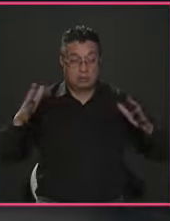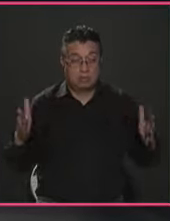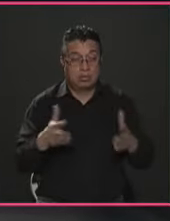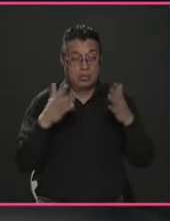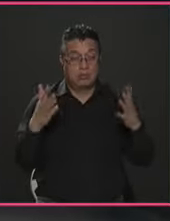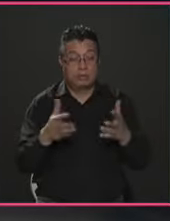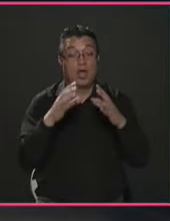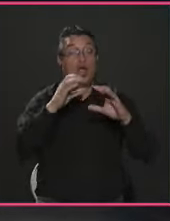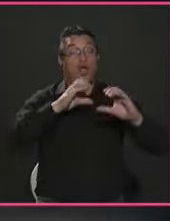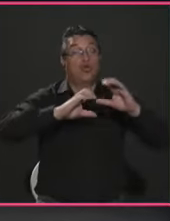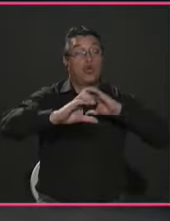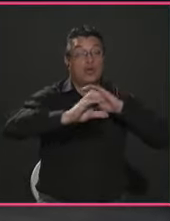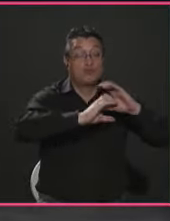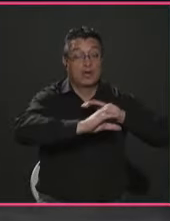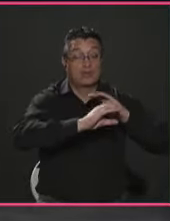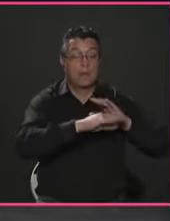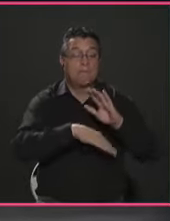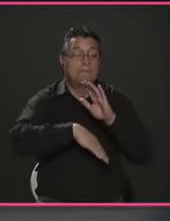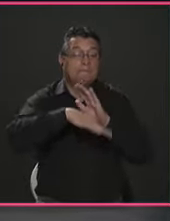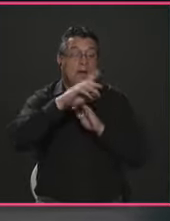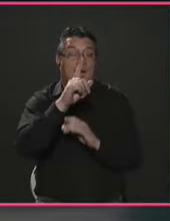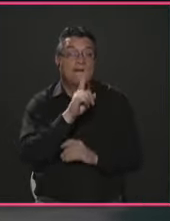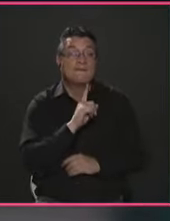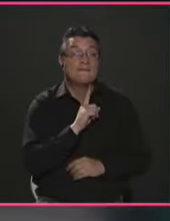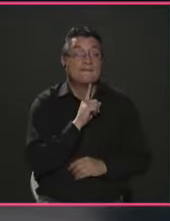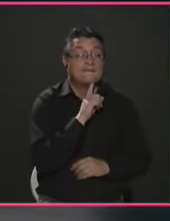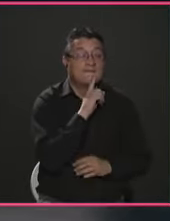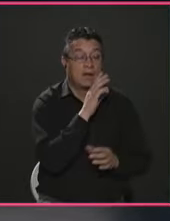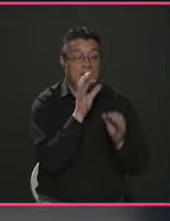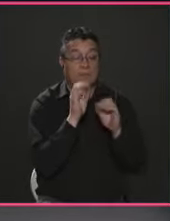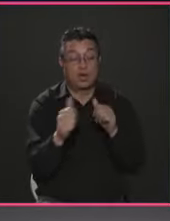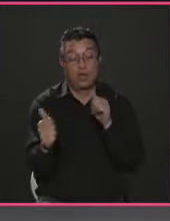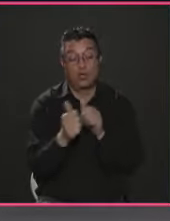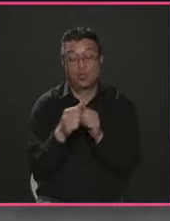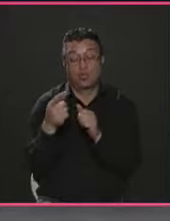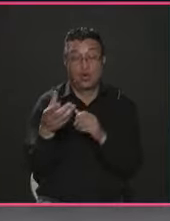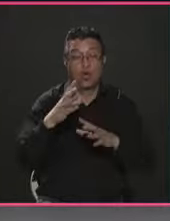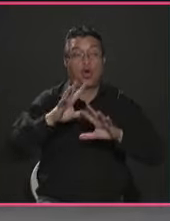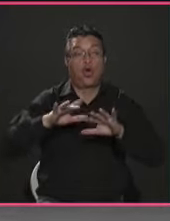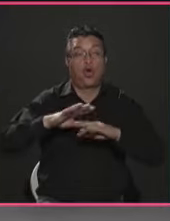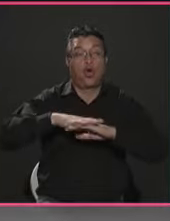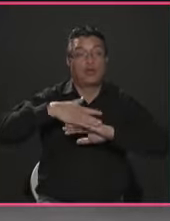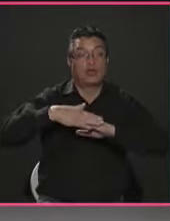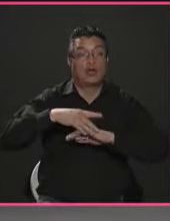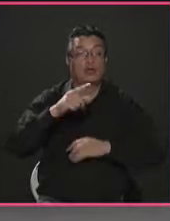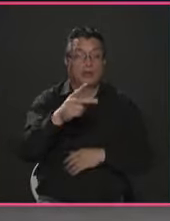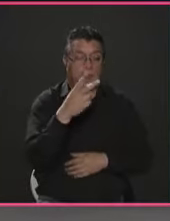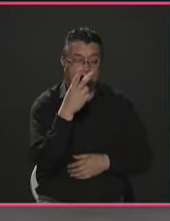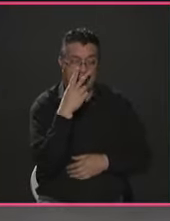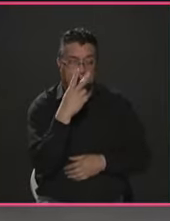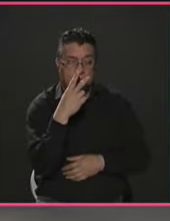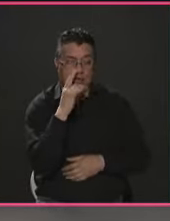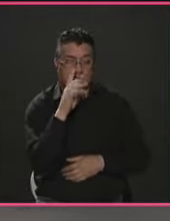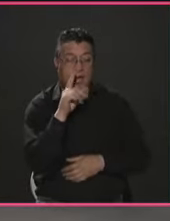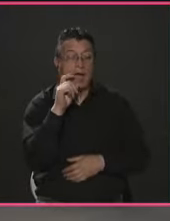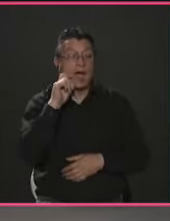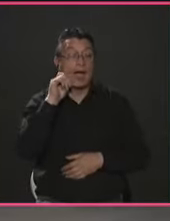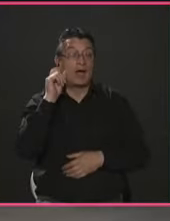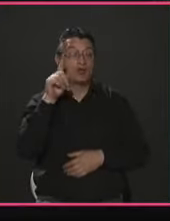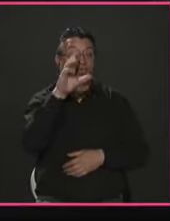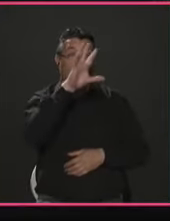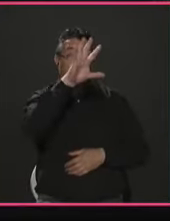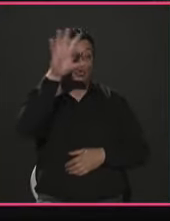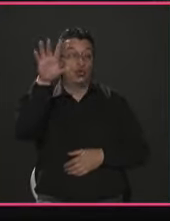comunicarme de la forma más eficientemente posible con los computadores eh Me gustaría que solamente miraran la parte que está en azul Porque todos los restos